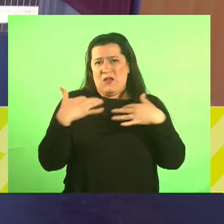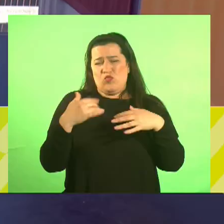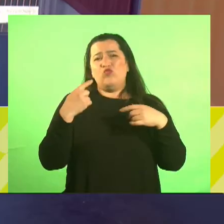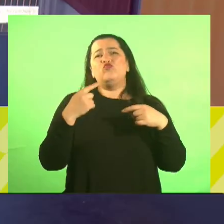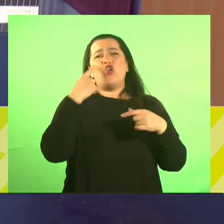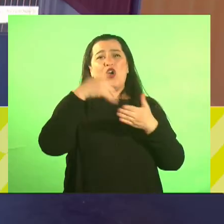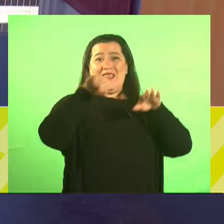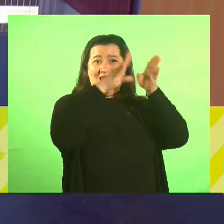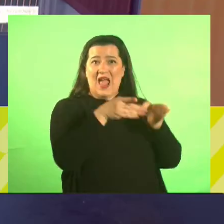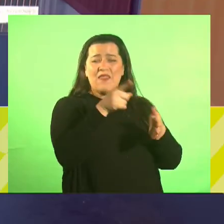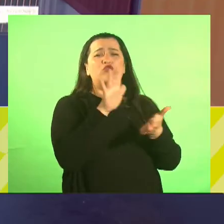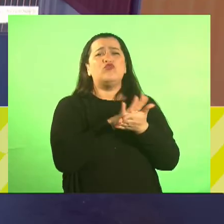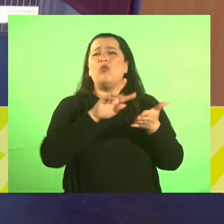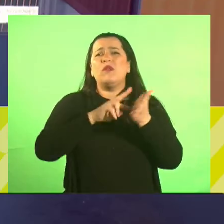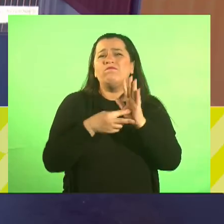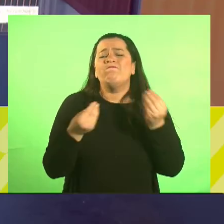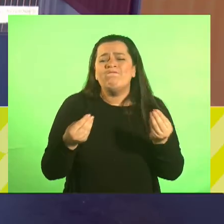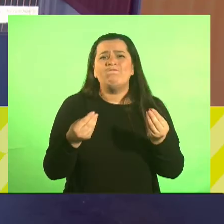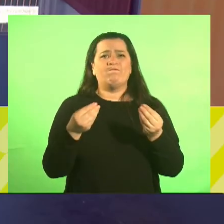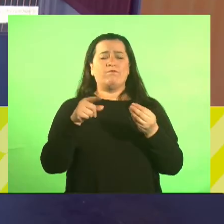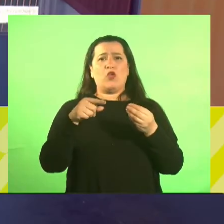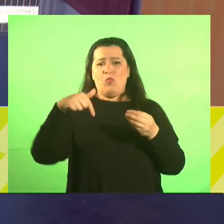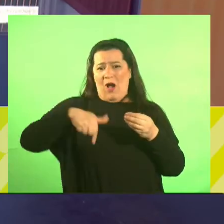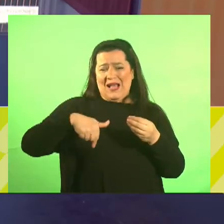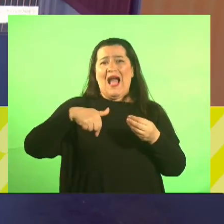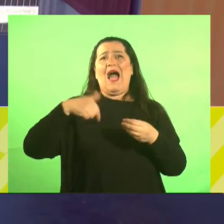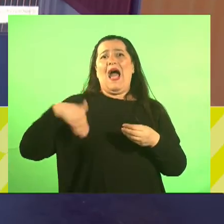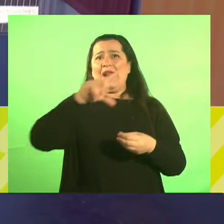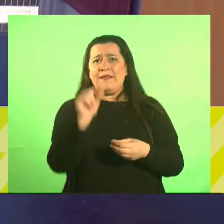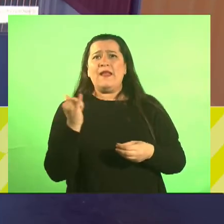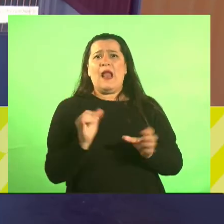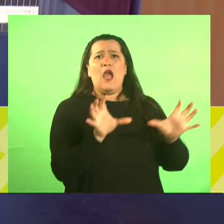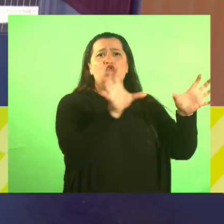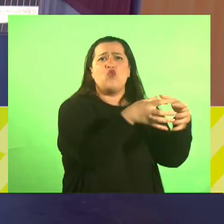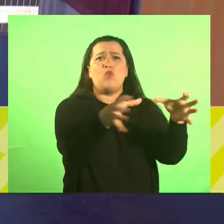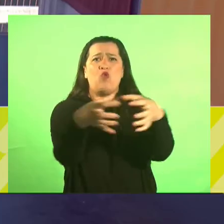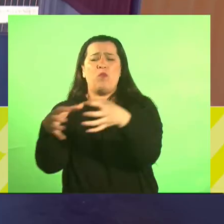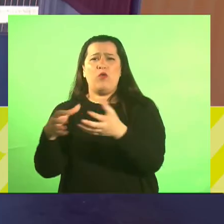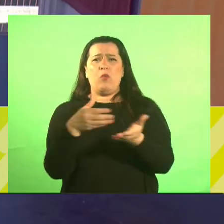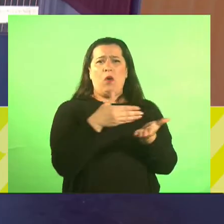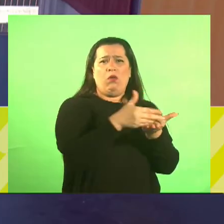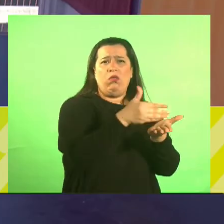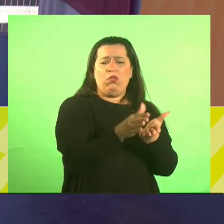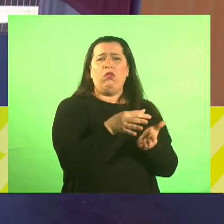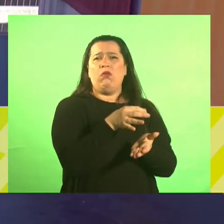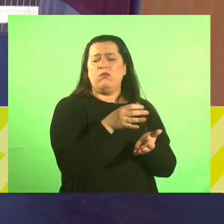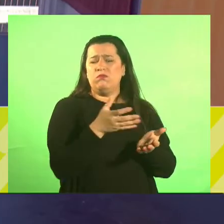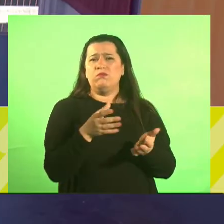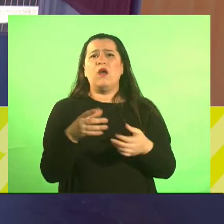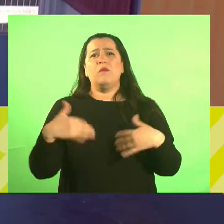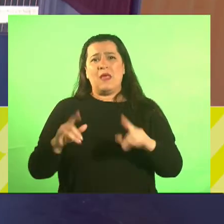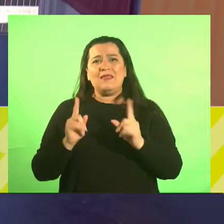instituto es la problemática del racismo estructural. De hecho, en el instituto tenemos la comisión por el reconocimiento de la